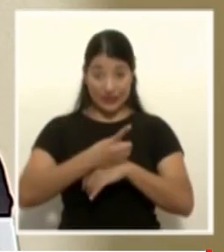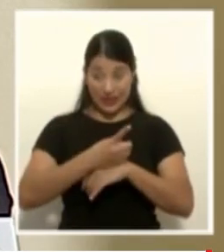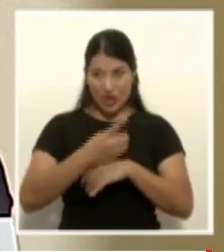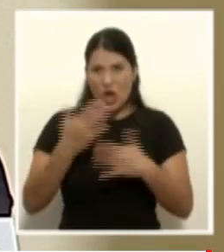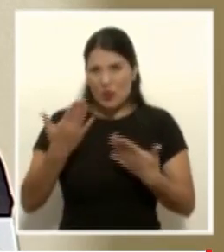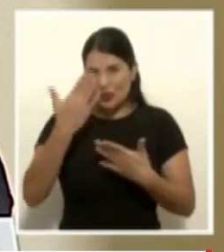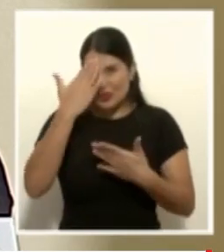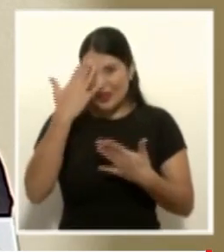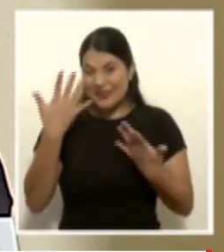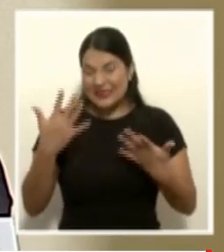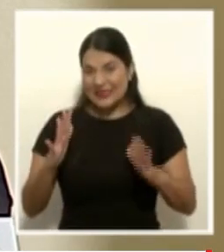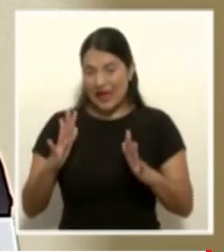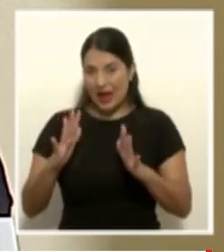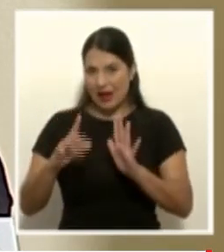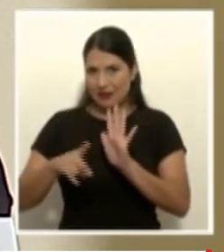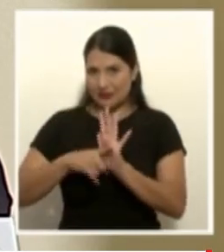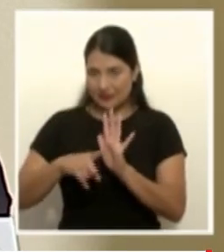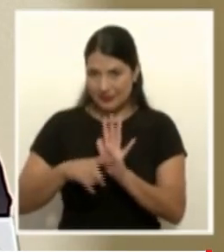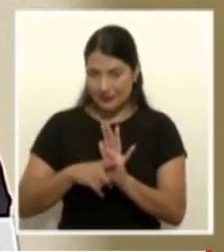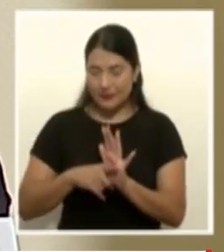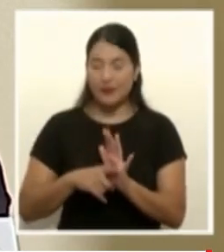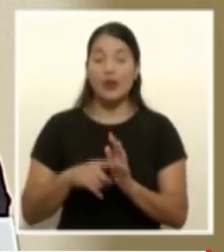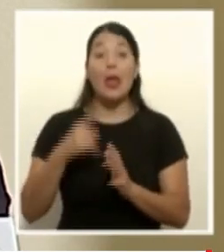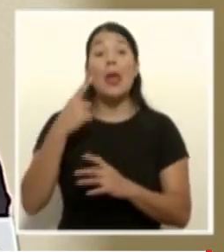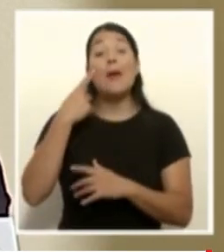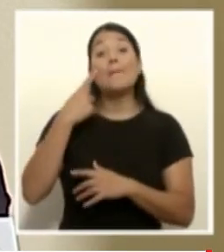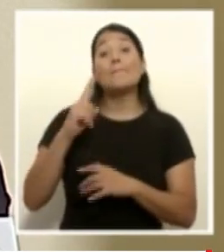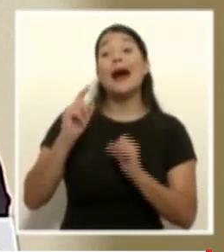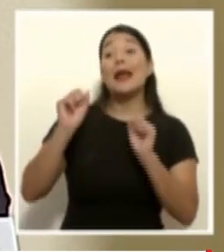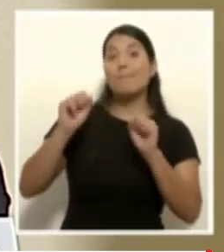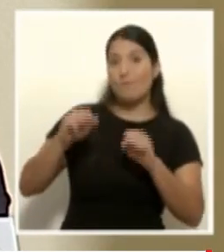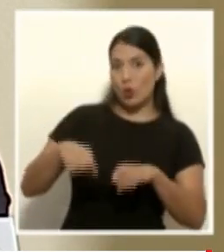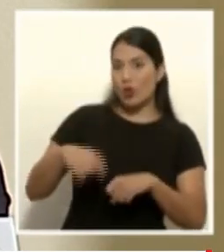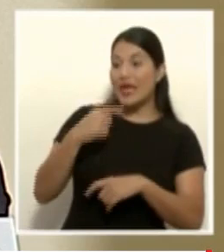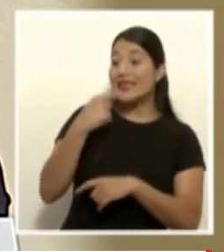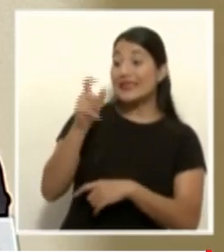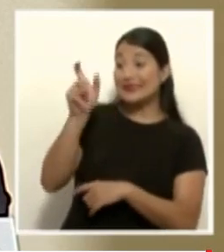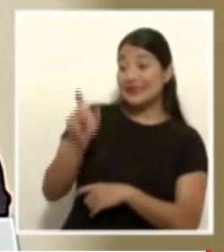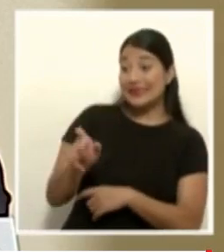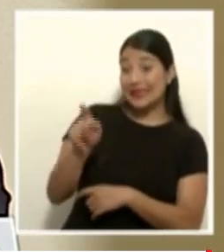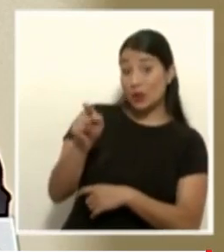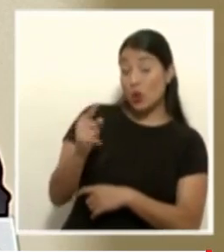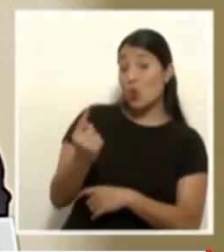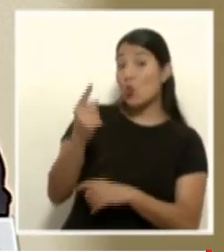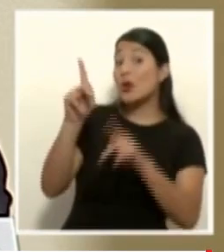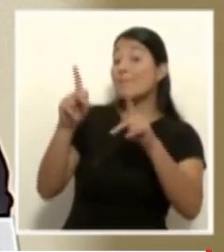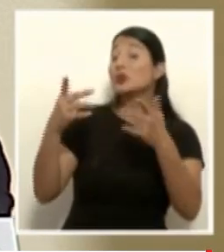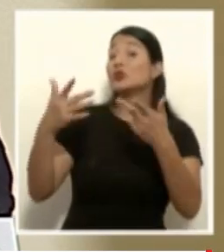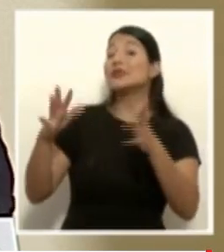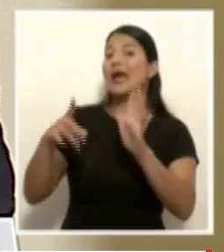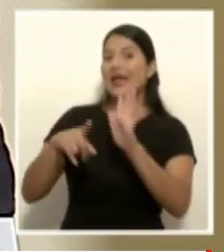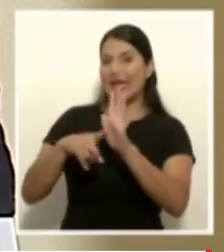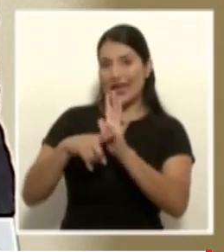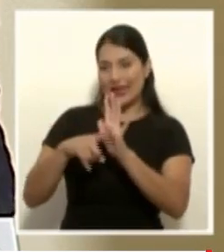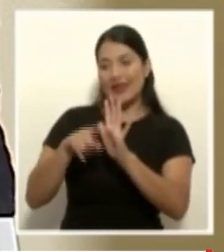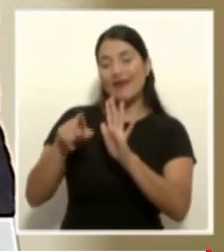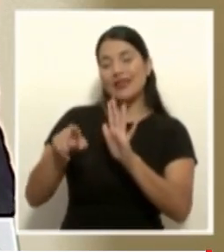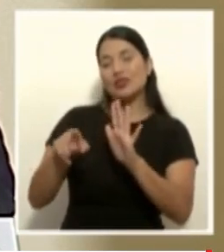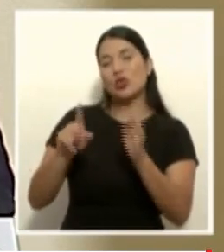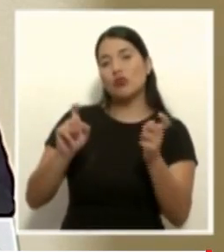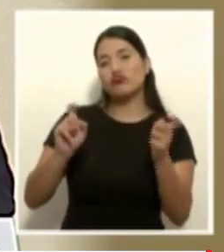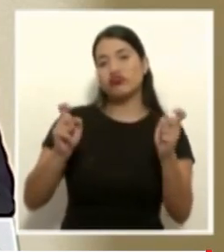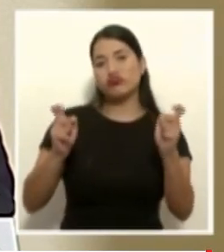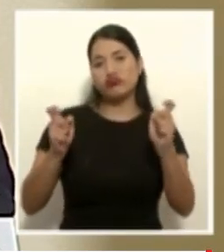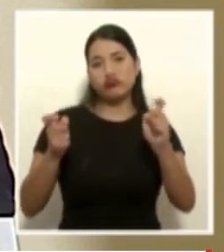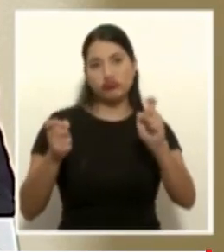Los lineamientos para declarar una persona ya negativa por el virus han ido modificándose a